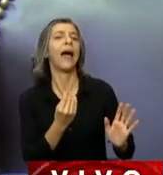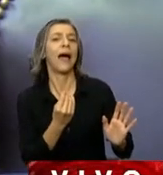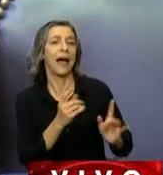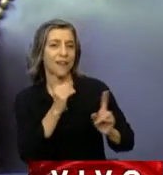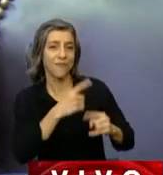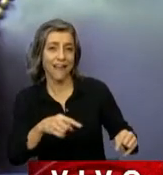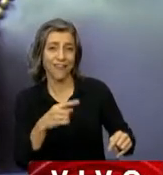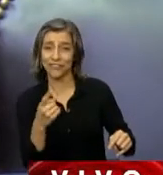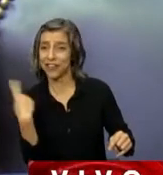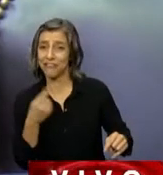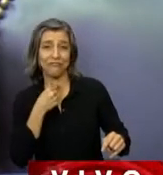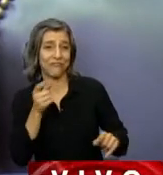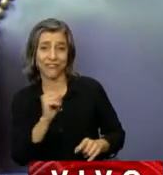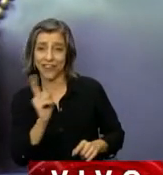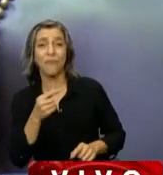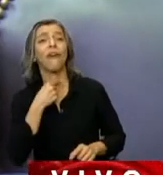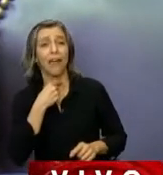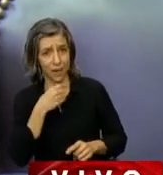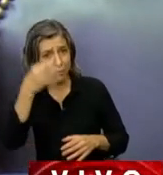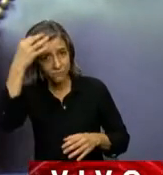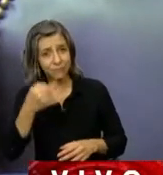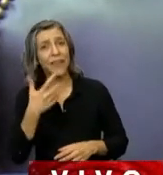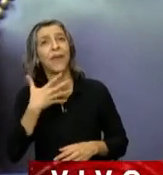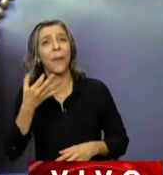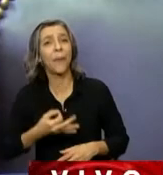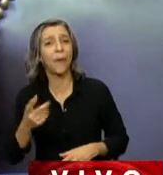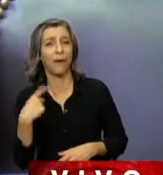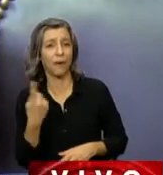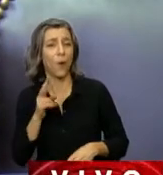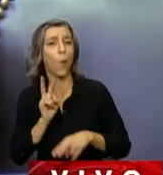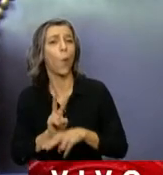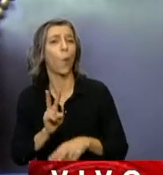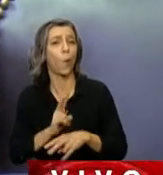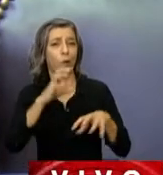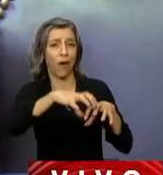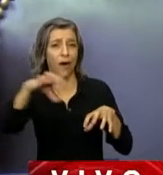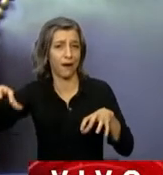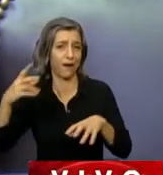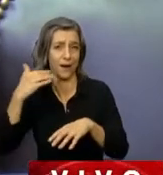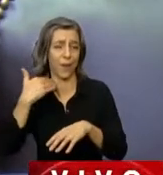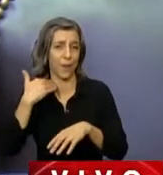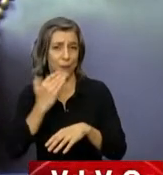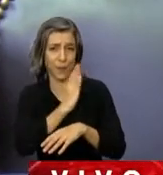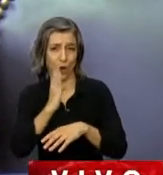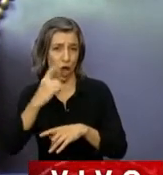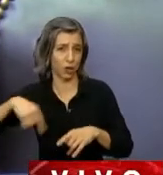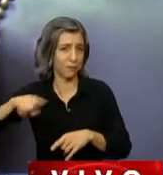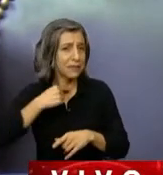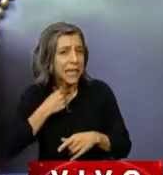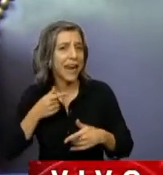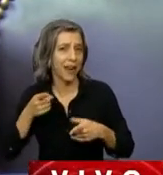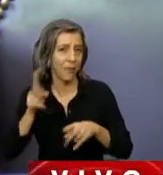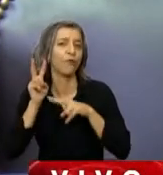nuestro. Allí tenemos una diferencia importante. Por eso, señor presidente, yo para terminar digo, porque se termina el